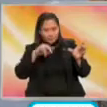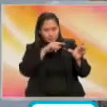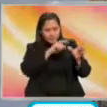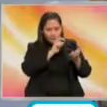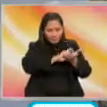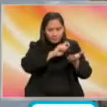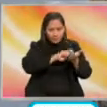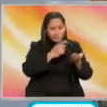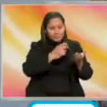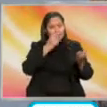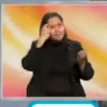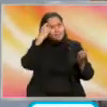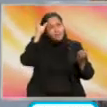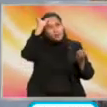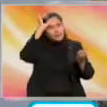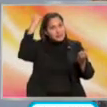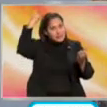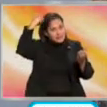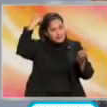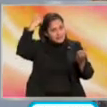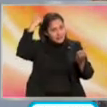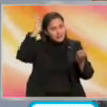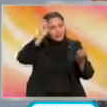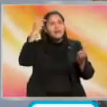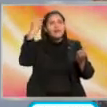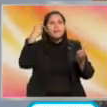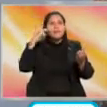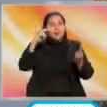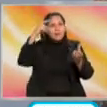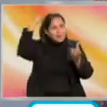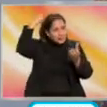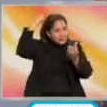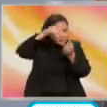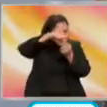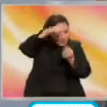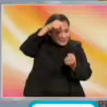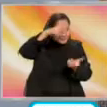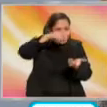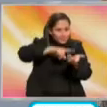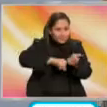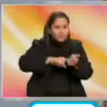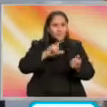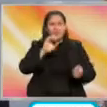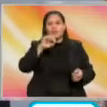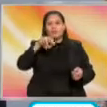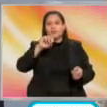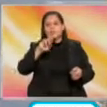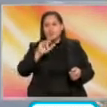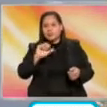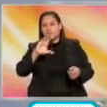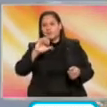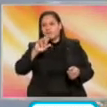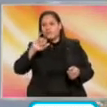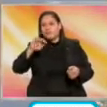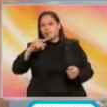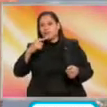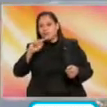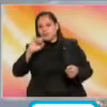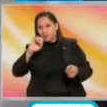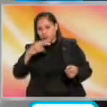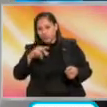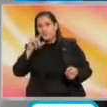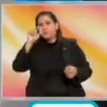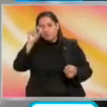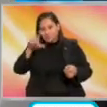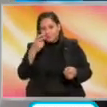remite al inconsciente y nuestra obra justo habla de esto, del viaje por el inconsciente, el imaginario de Leonora Carrington. Justo a eso es a las